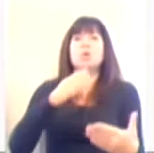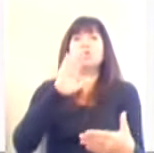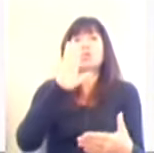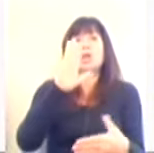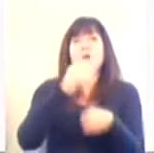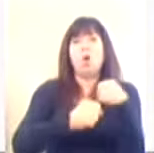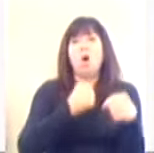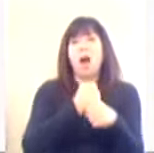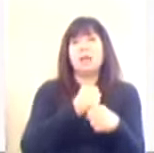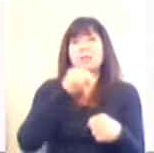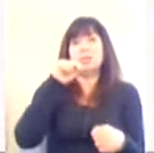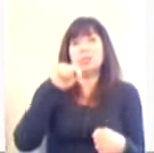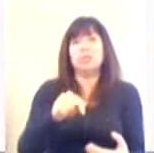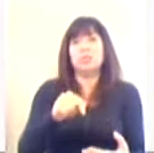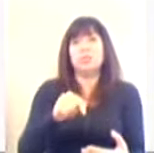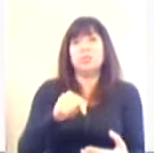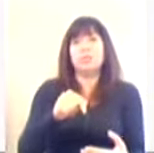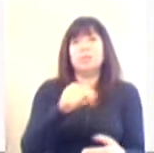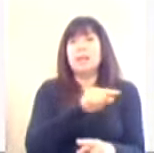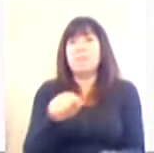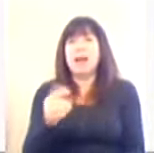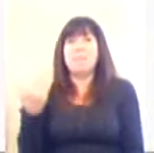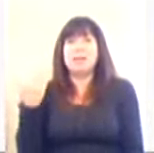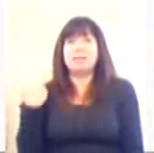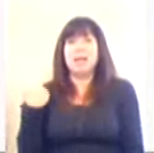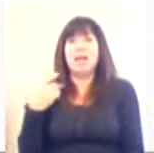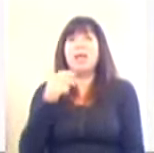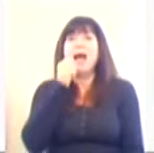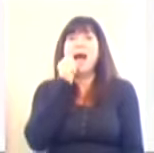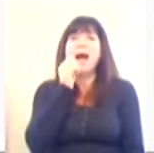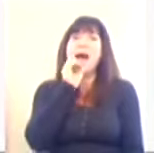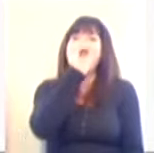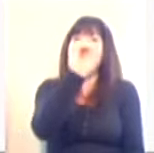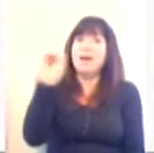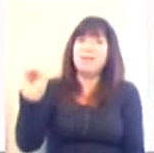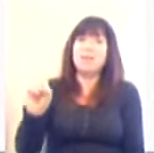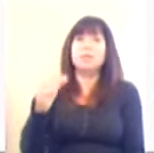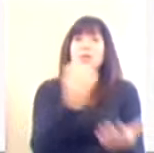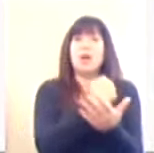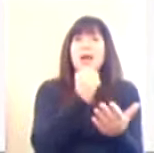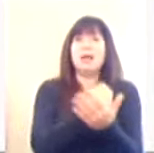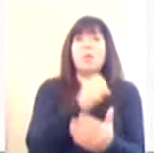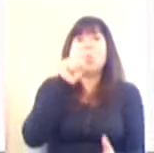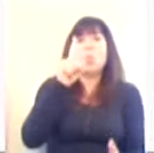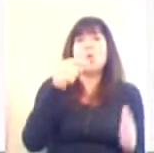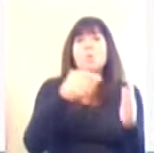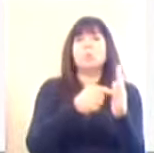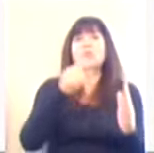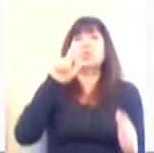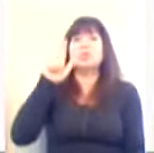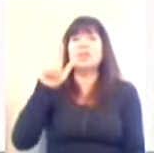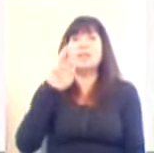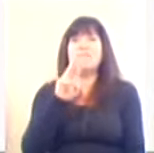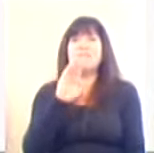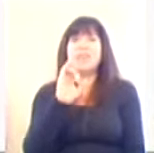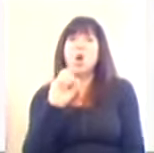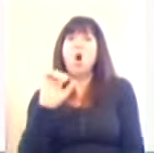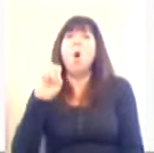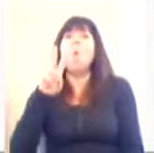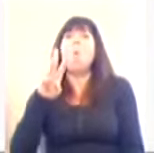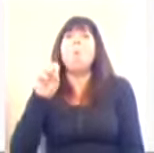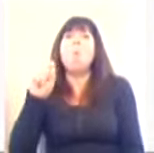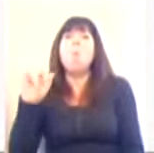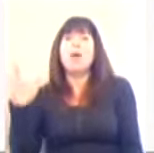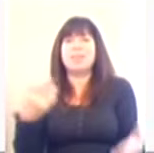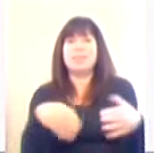cierto?, el anuncio de que vamos ya a alcanzar 1,7 gigawatts de cierre dentro de aquí al año 2024.